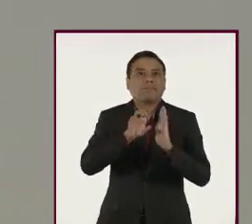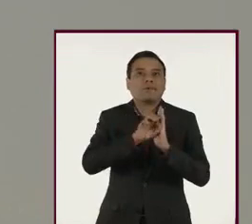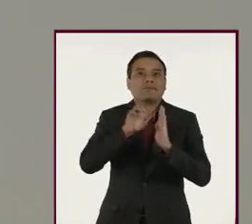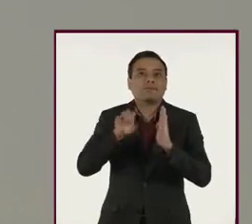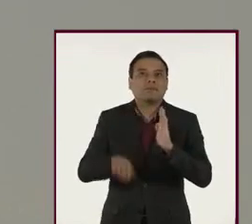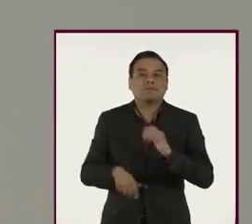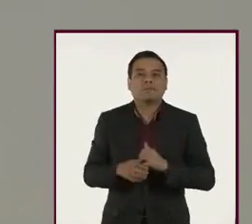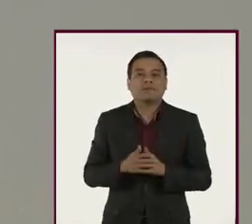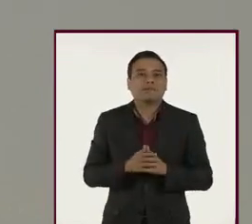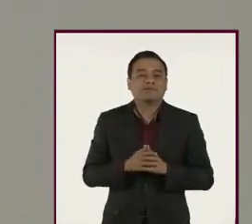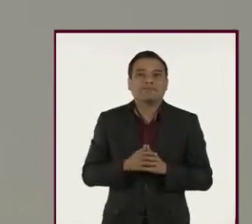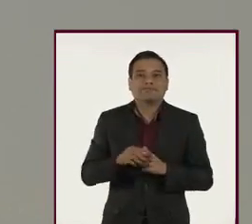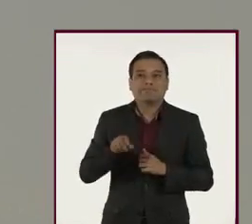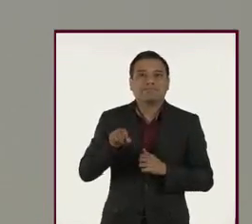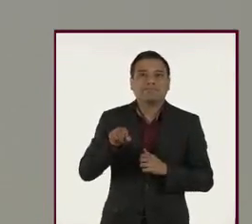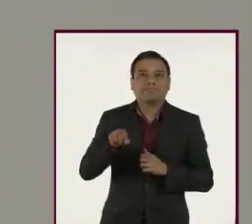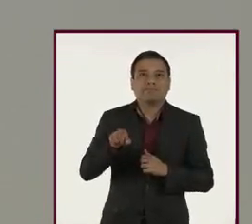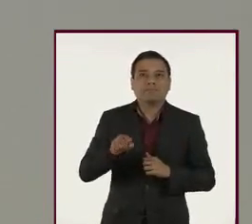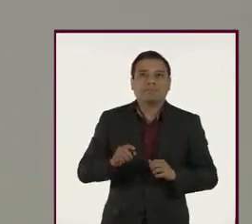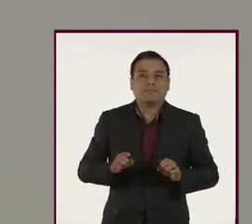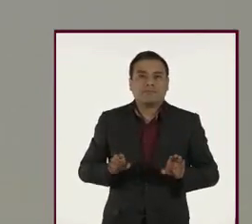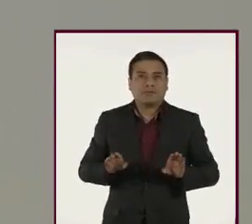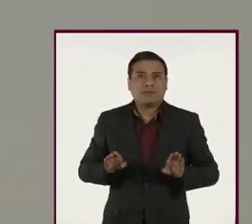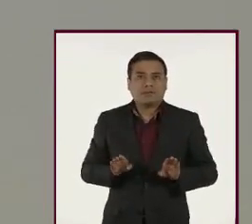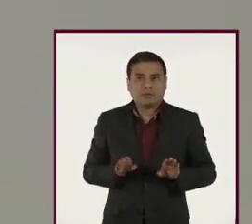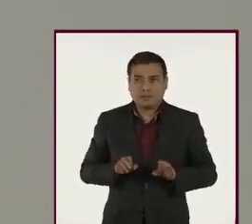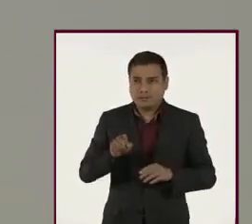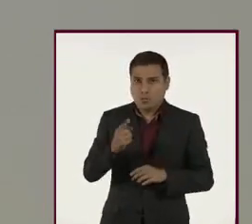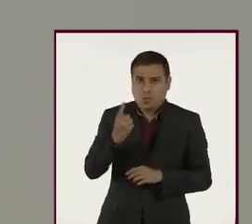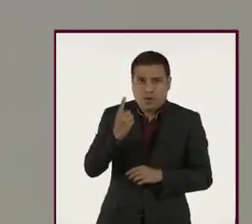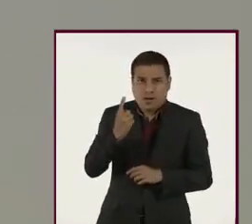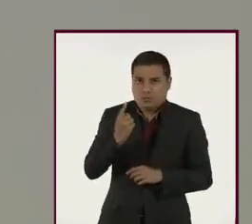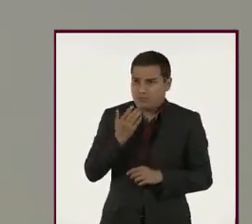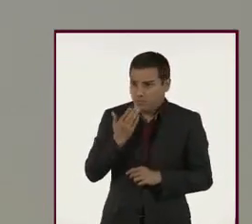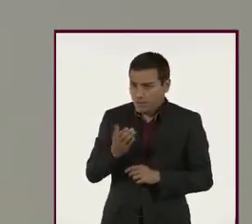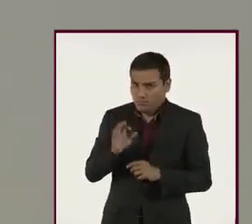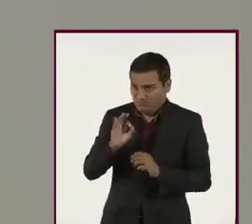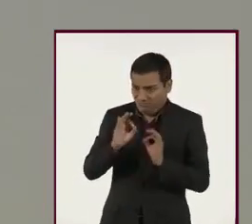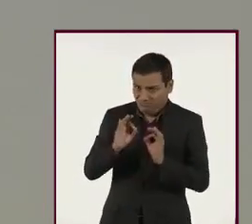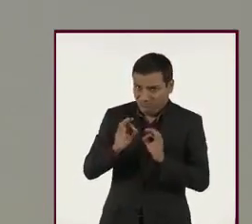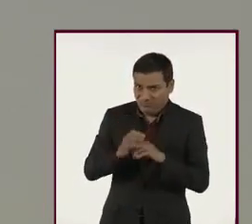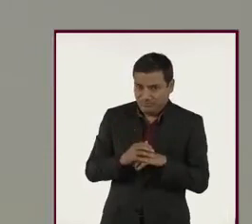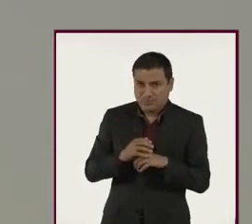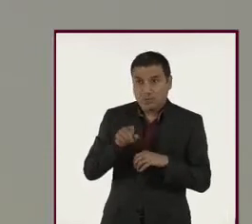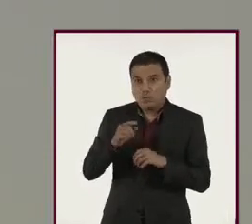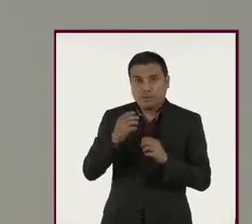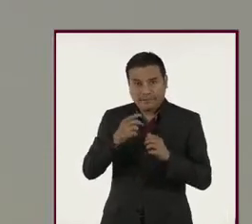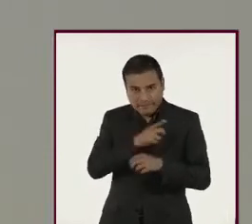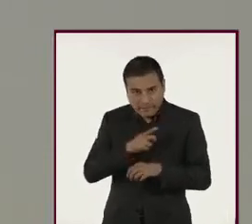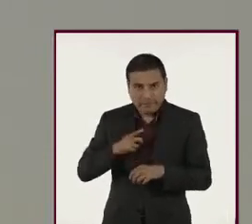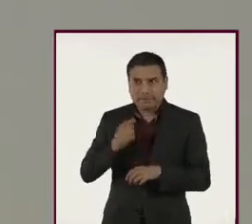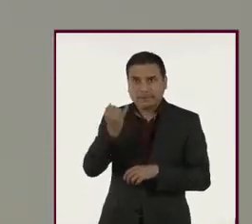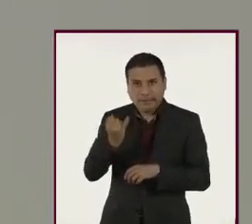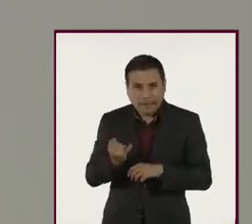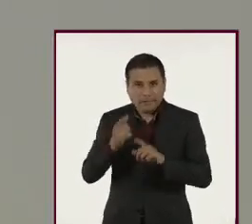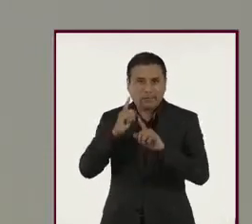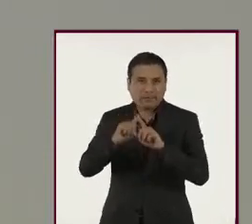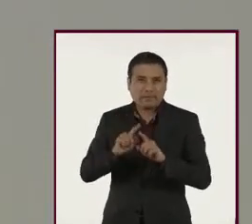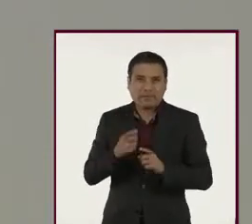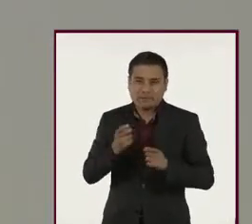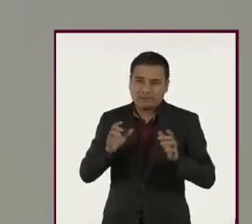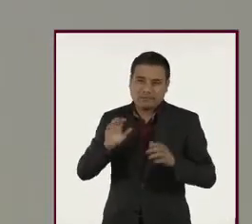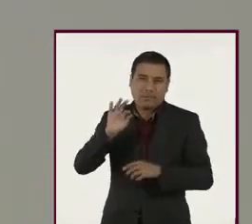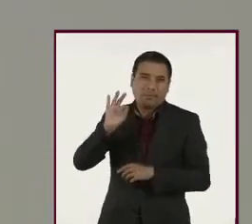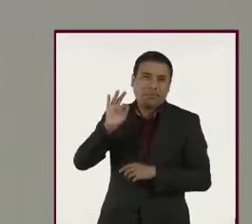como esas características de las cuales se refiere, pues también se ha asociado de una alta manera con la presentación de este tipo